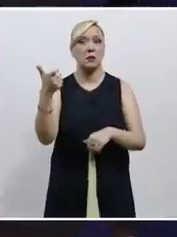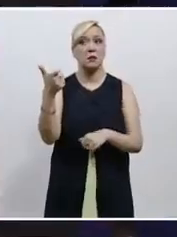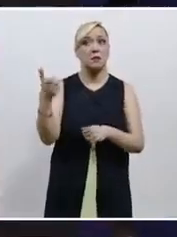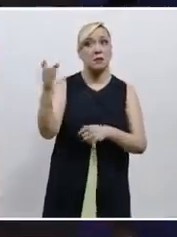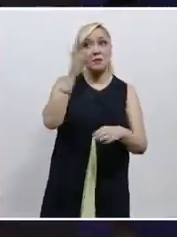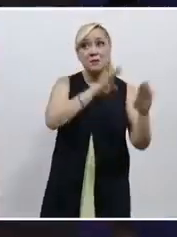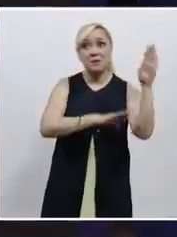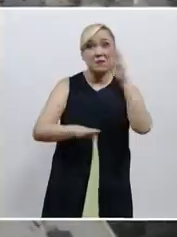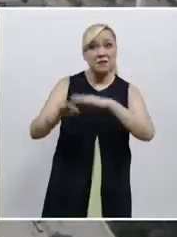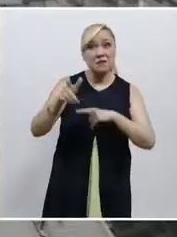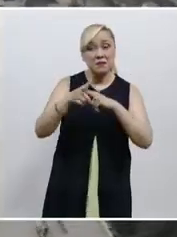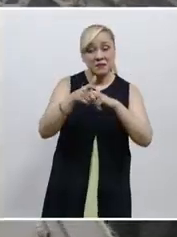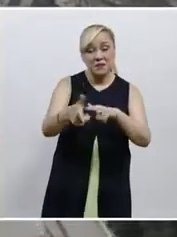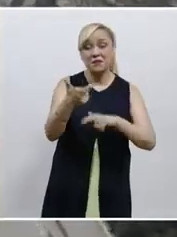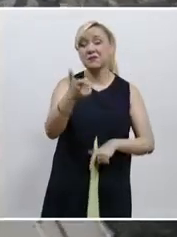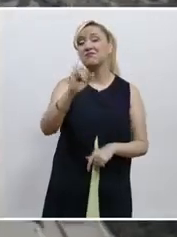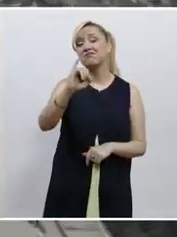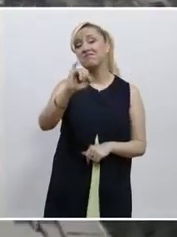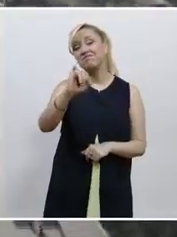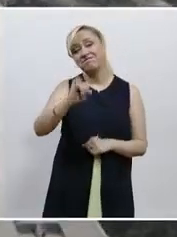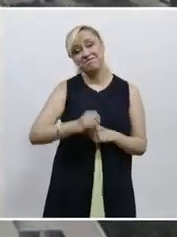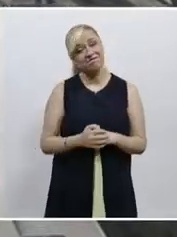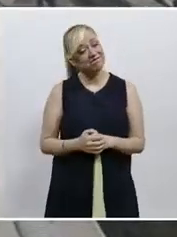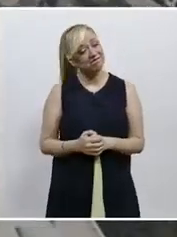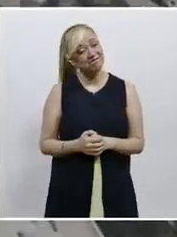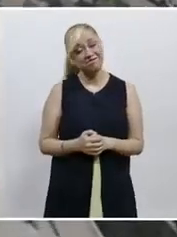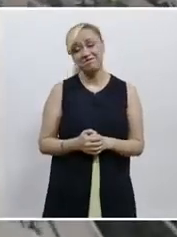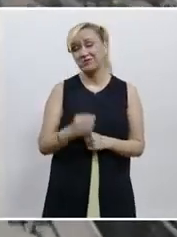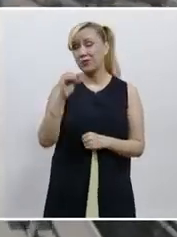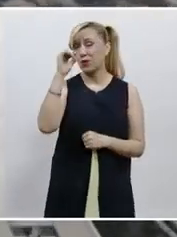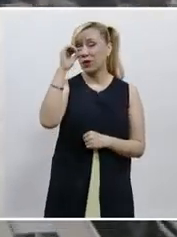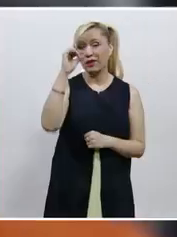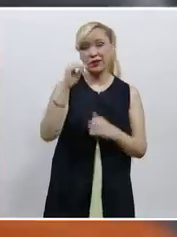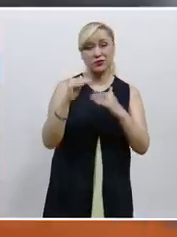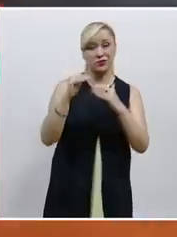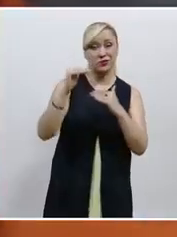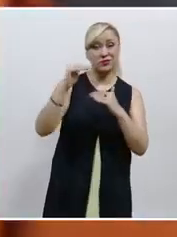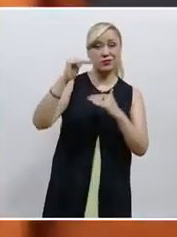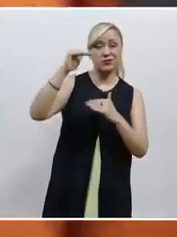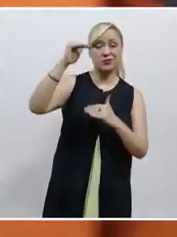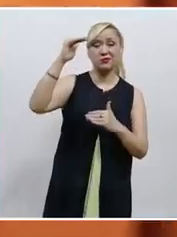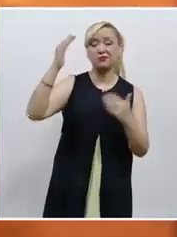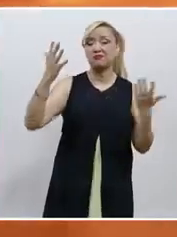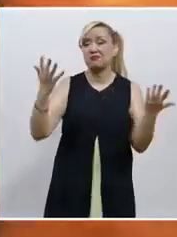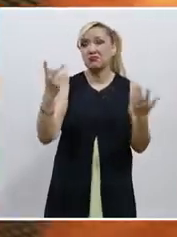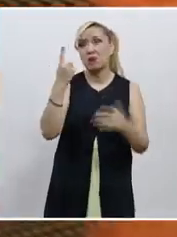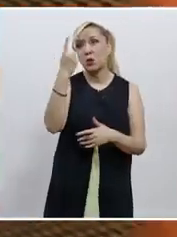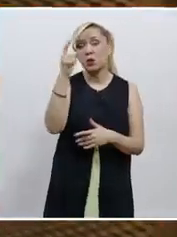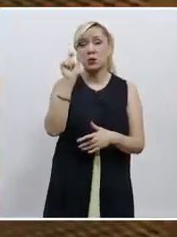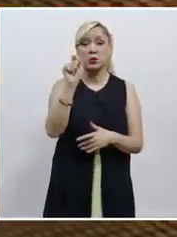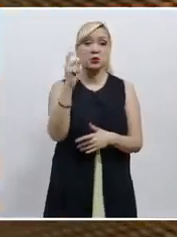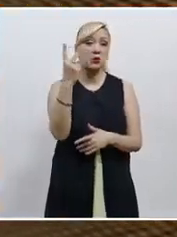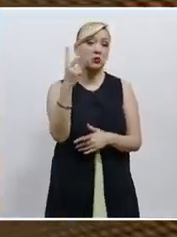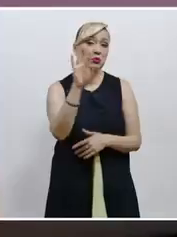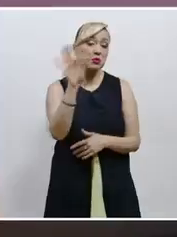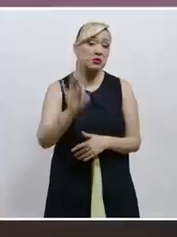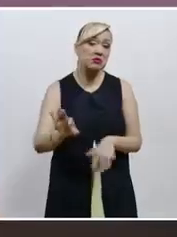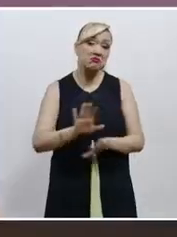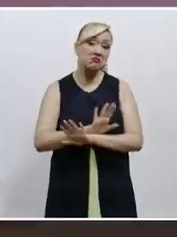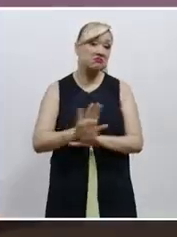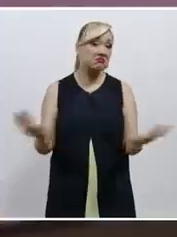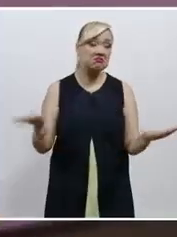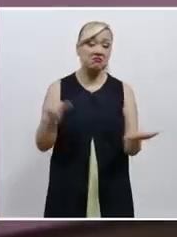año. Las economías de América Latina y el Caribe crecerán 1.2%